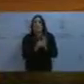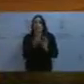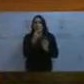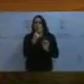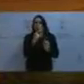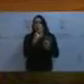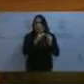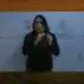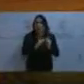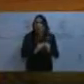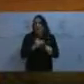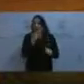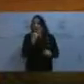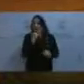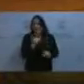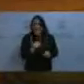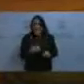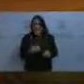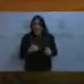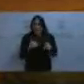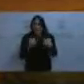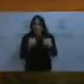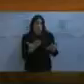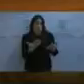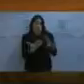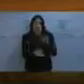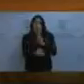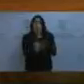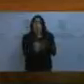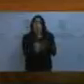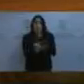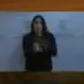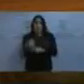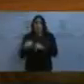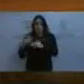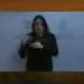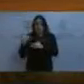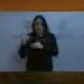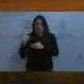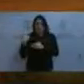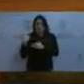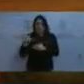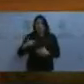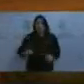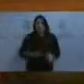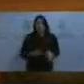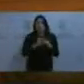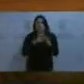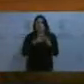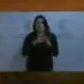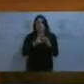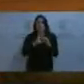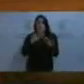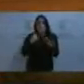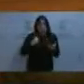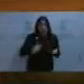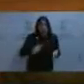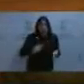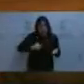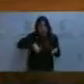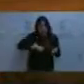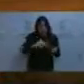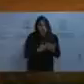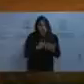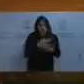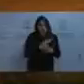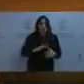momento y que iba a salir básicamente ya, y que era básicamente, como ya le he dicho, lo mismo que nosotros proponíamos en